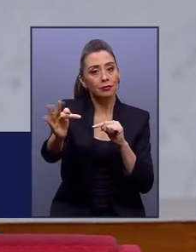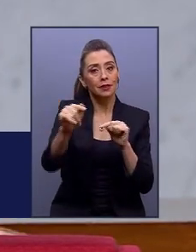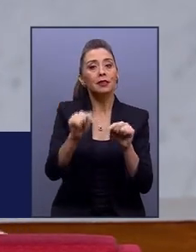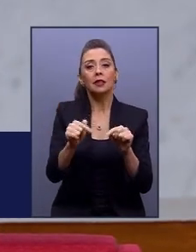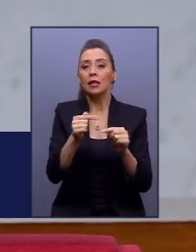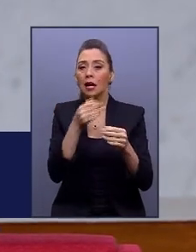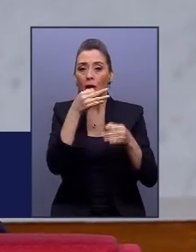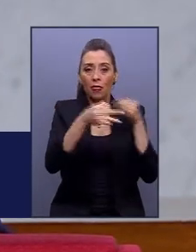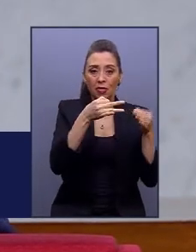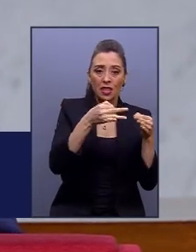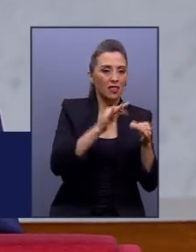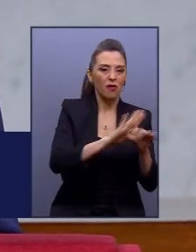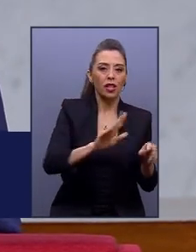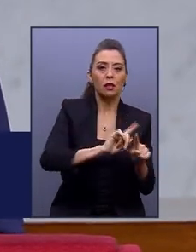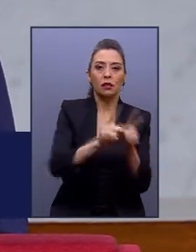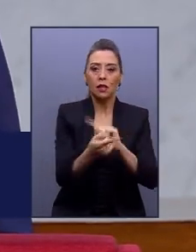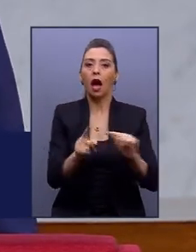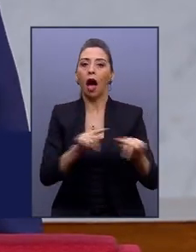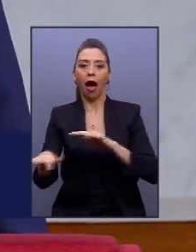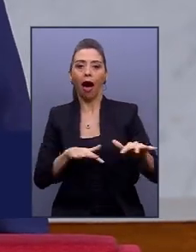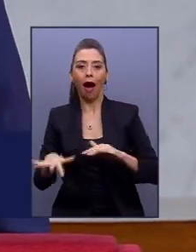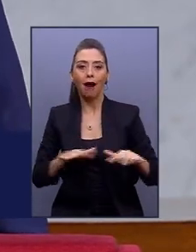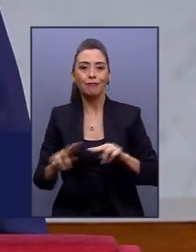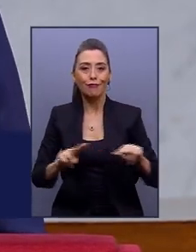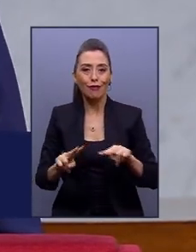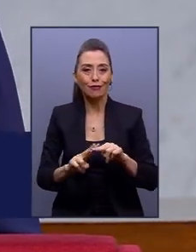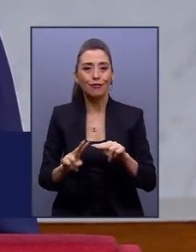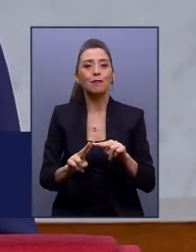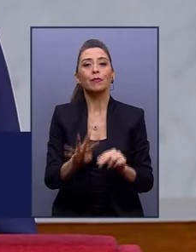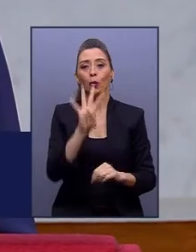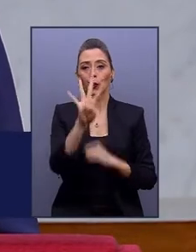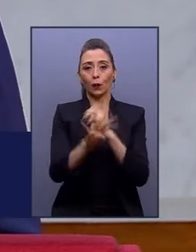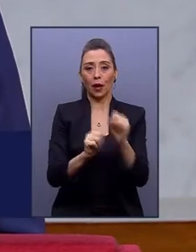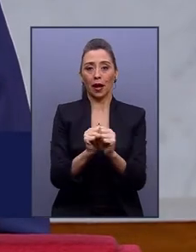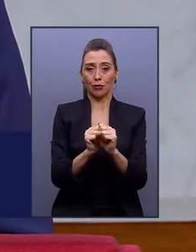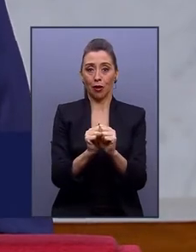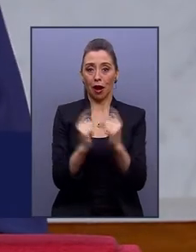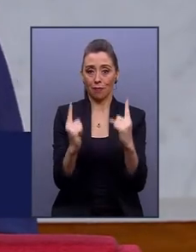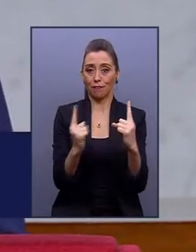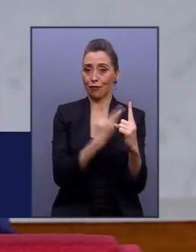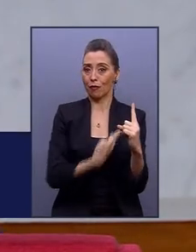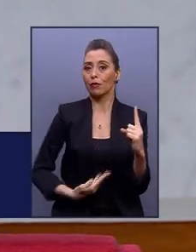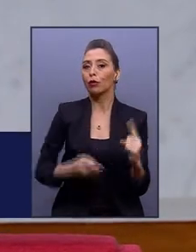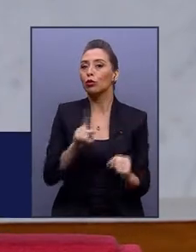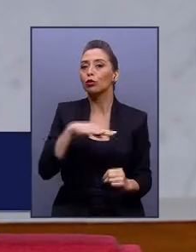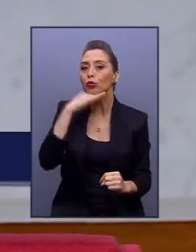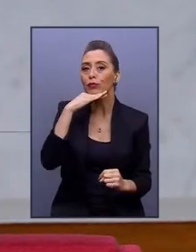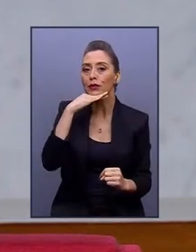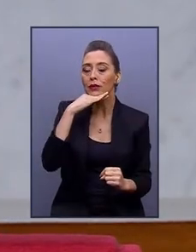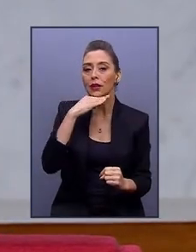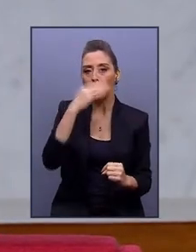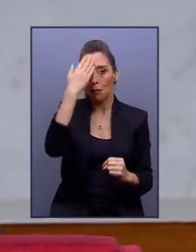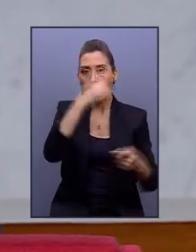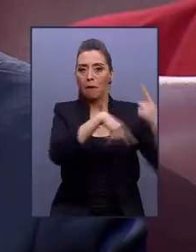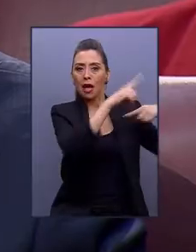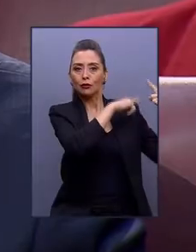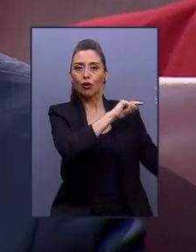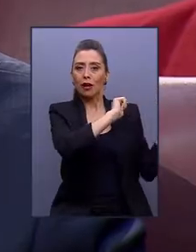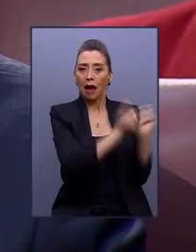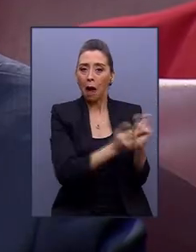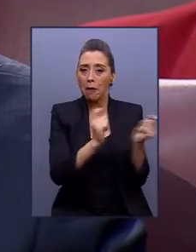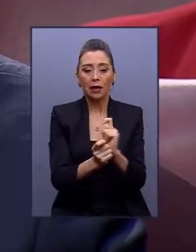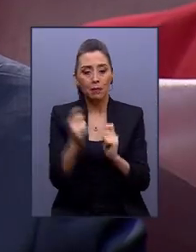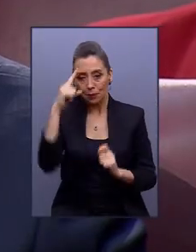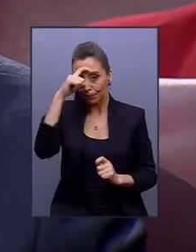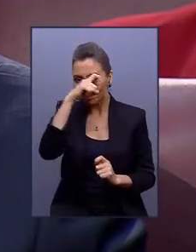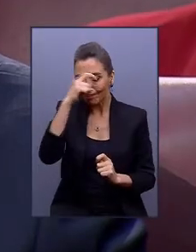las palabras a la acción, aún sabiendo que 4 años de gobierno no bastan para revertir males históricos. Sabiendo